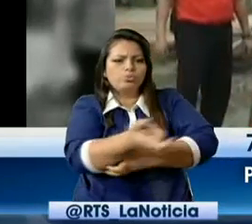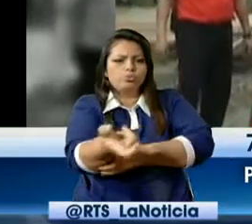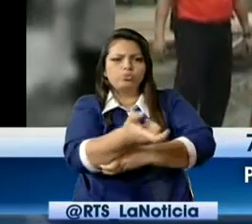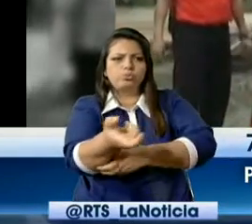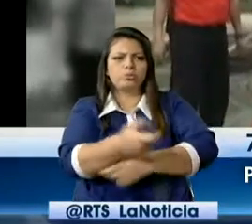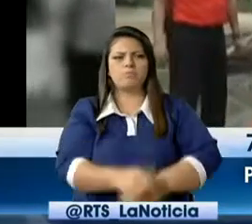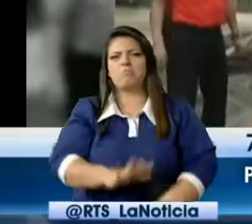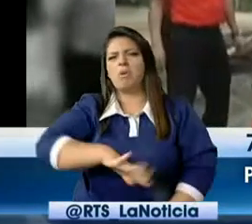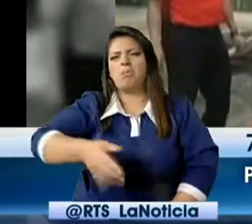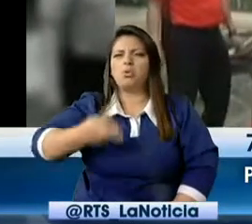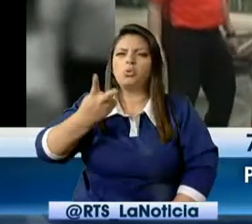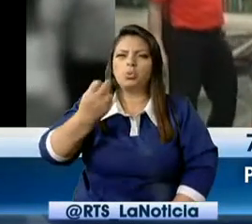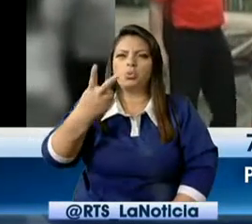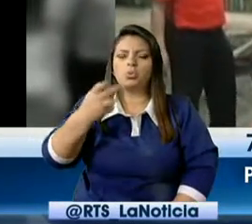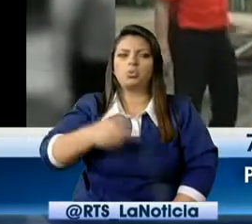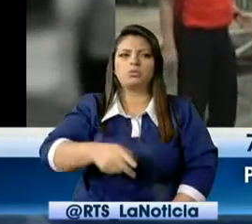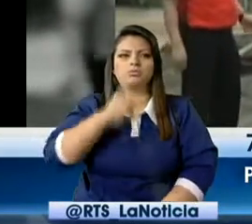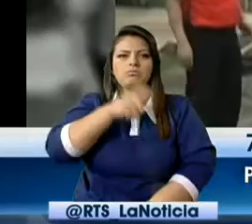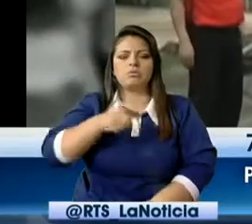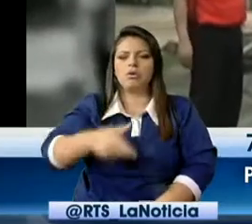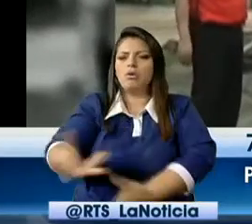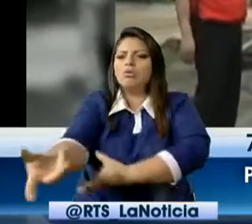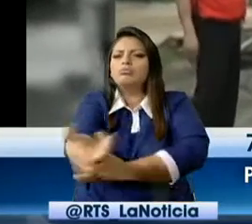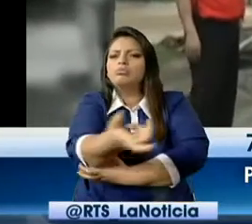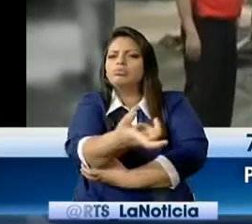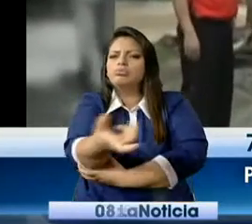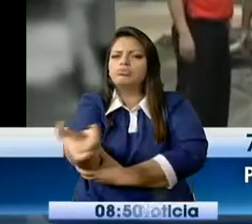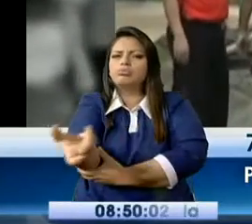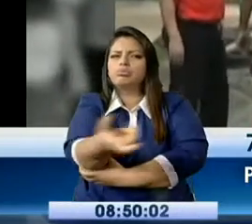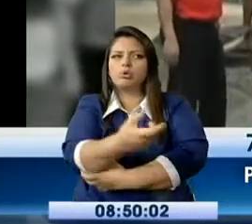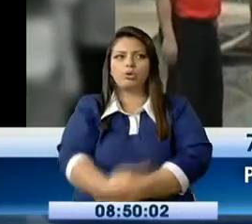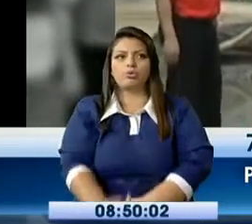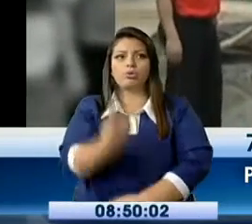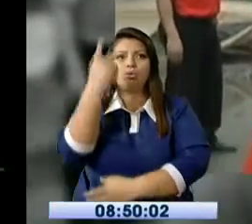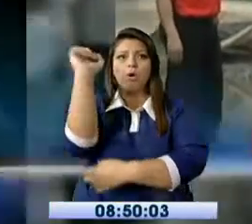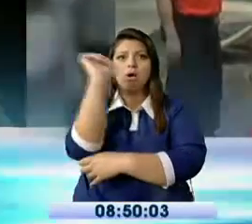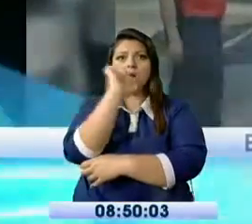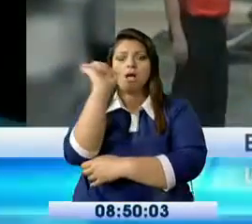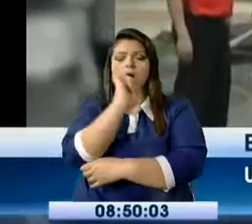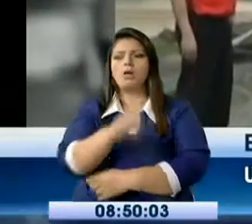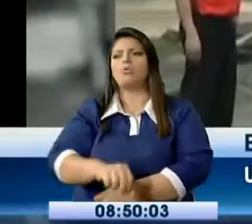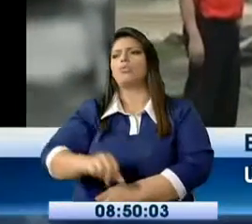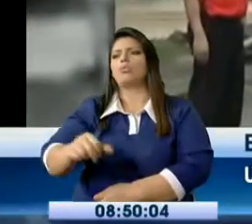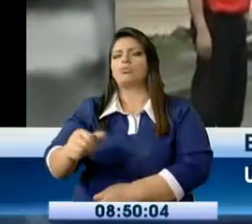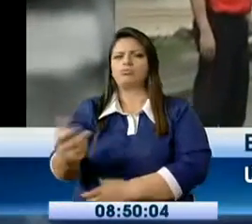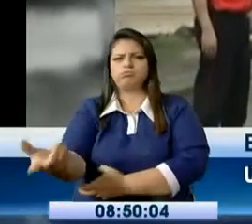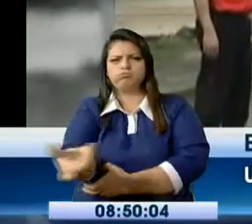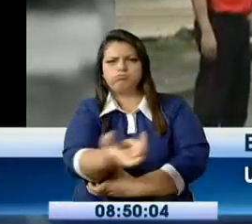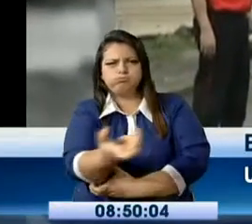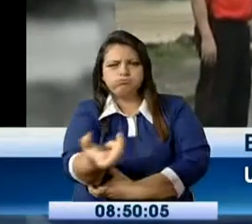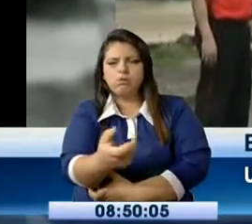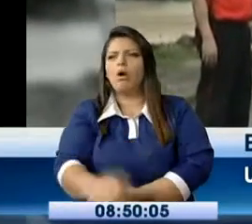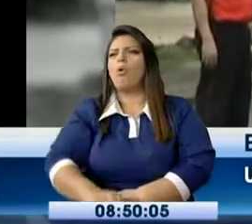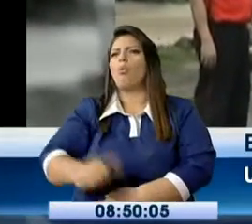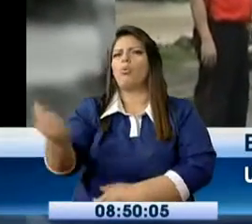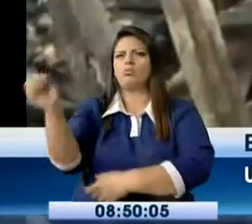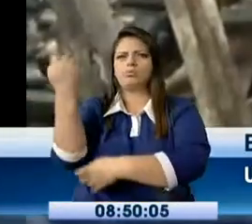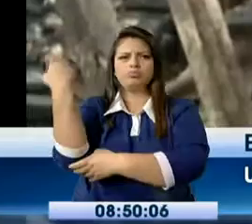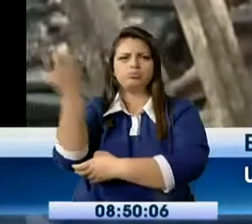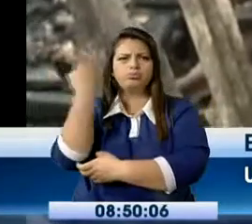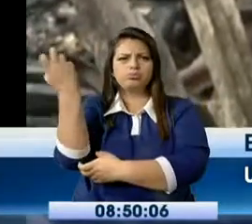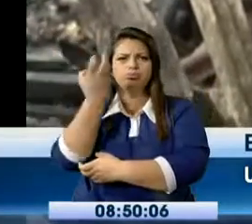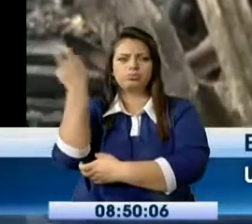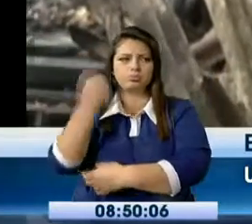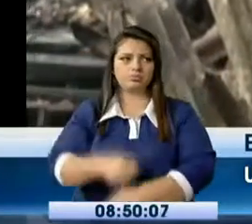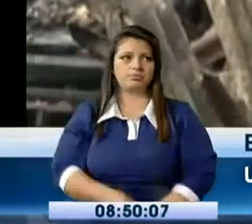12 bomberos. Dos carros de ataque, un abastecimiento, una ambulancia y un carro de primera de entrada forzada.